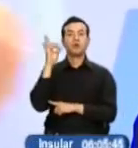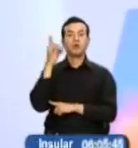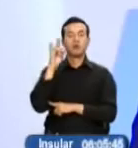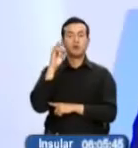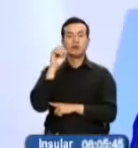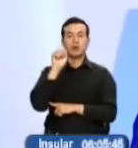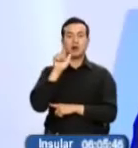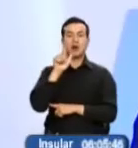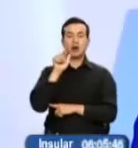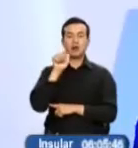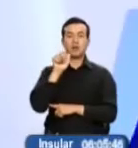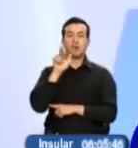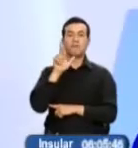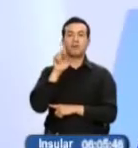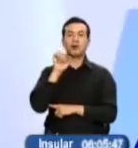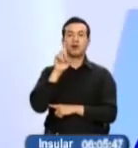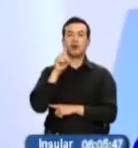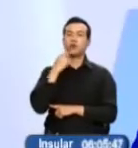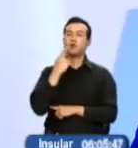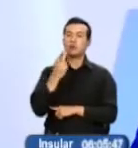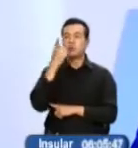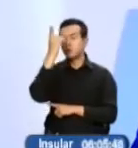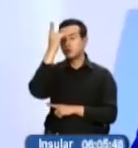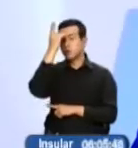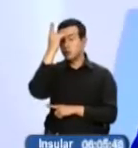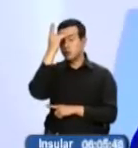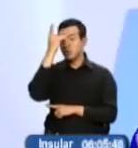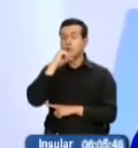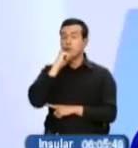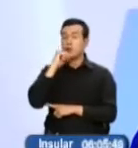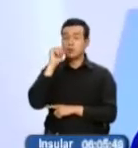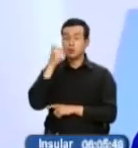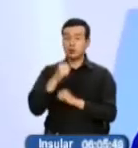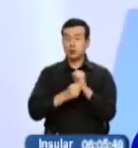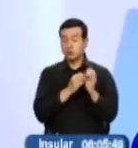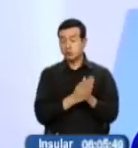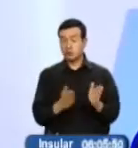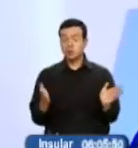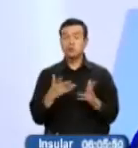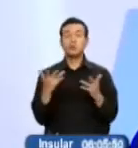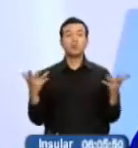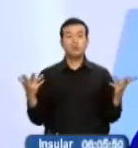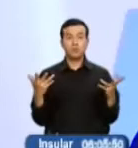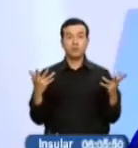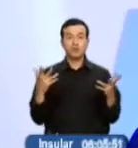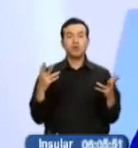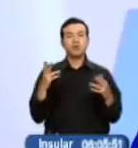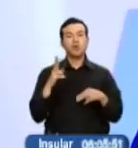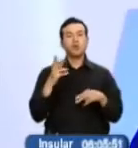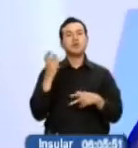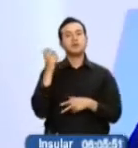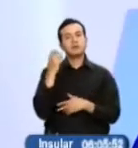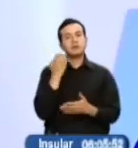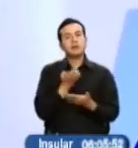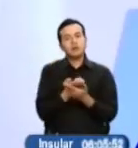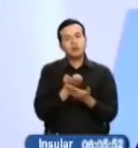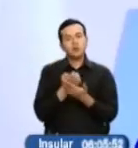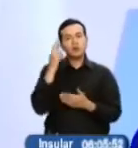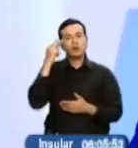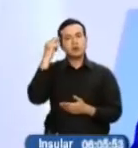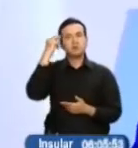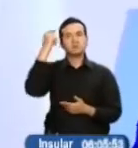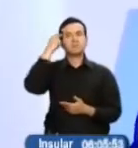Álvaro García Linera. Él decía, una de las grandes deudas que nos queda en estos 10 años es construir una lógica económica,